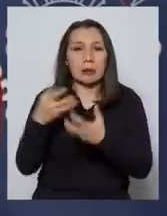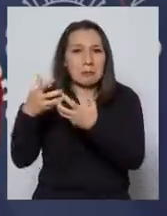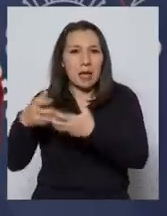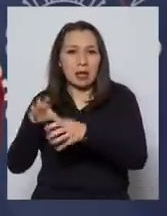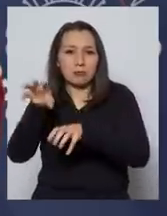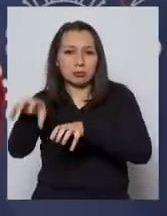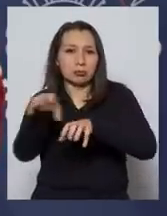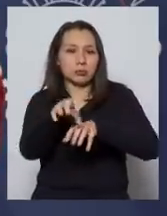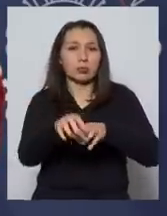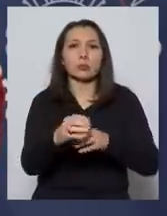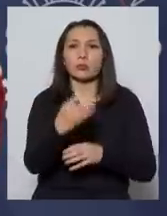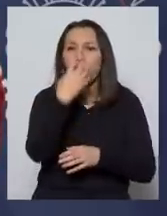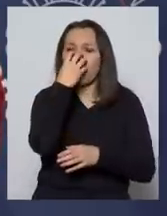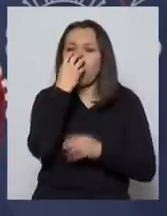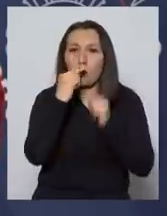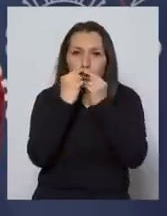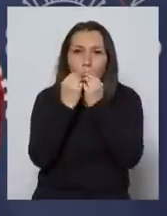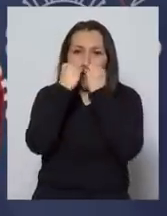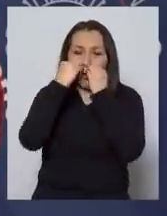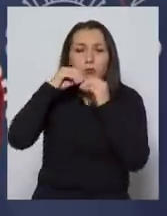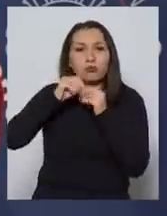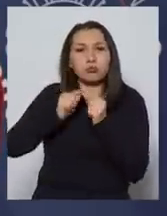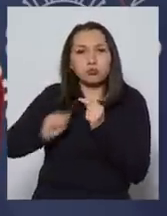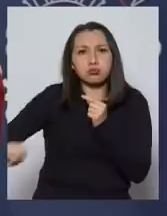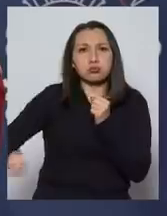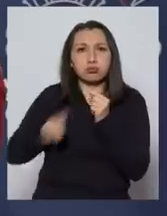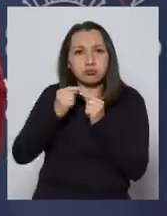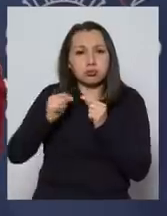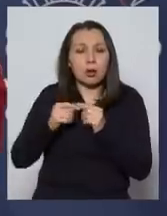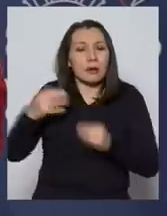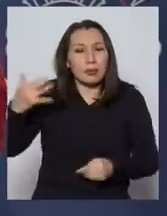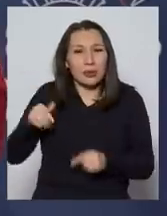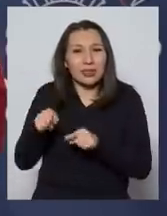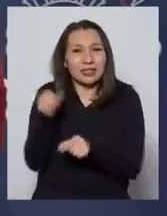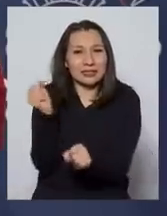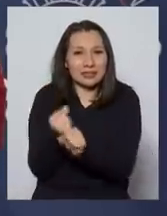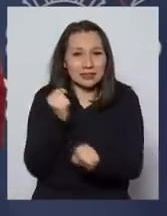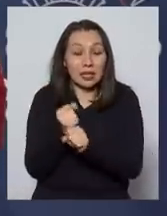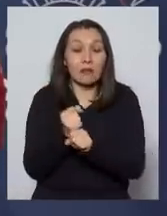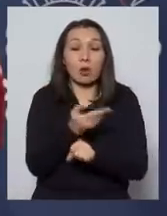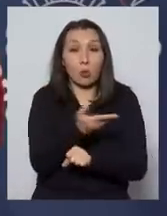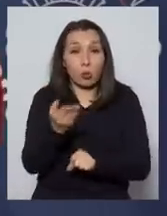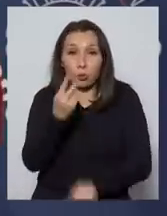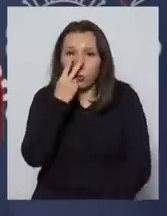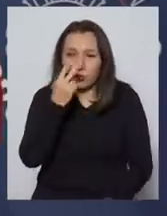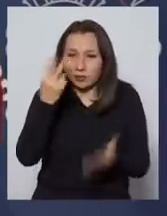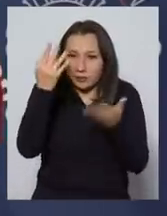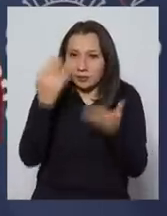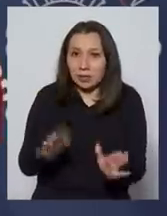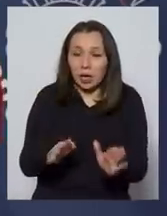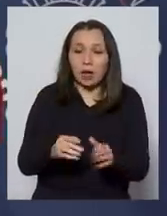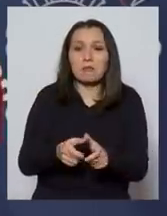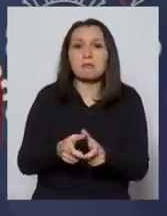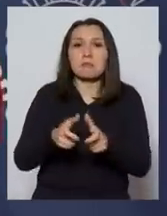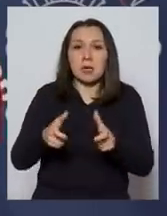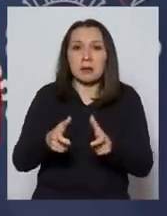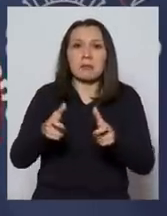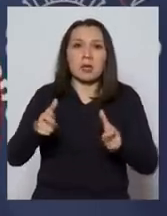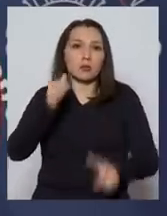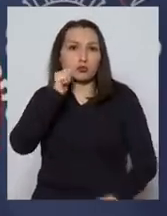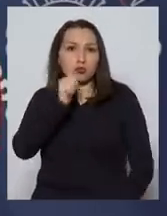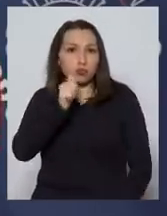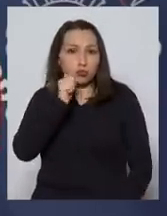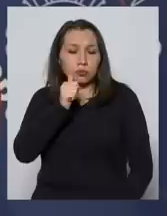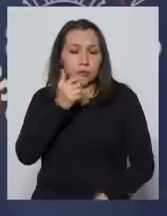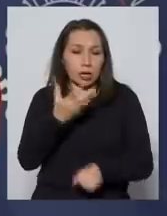equipamiento de oxigenación de alto flujo en las urgencias, es un trabajo que ustedes han visto, que se ha ido creciendo